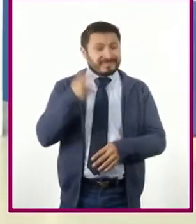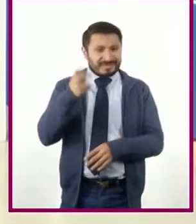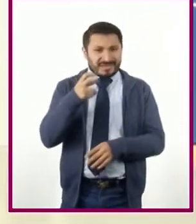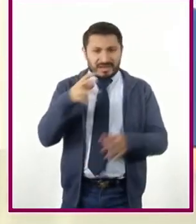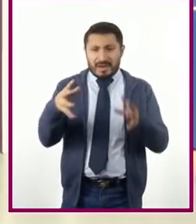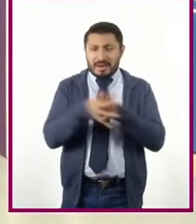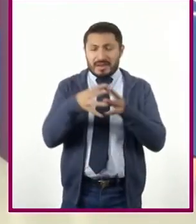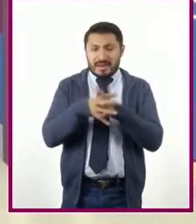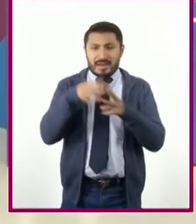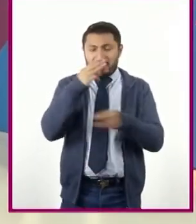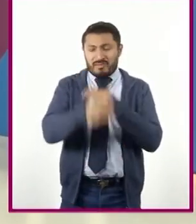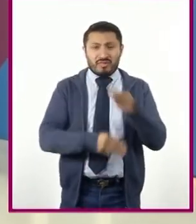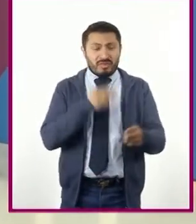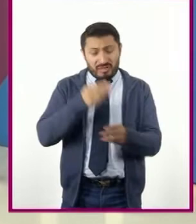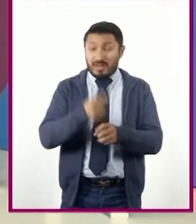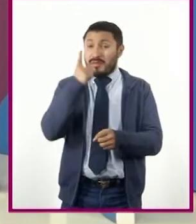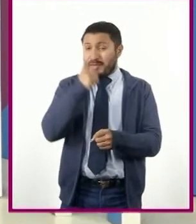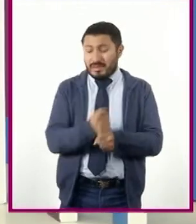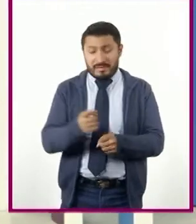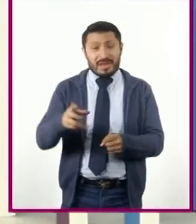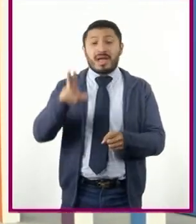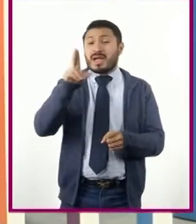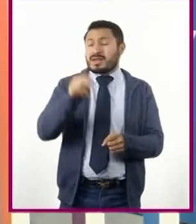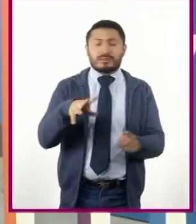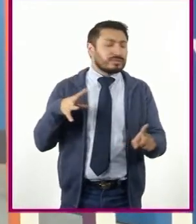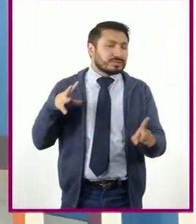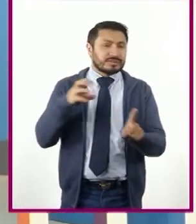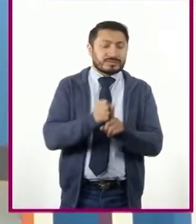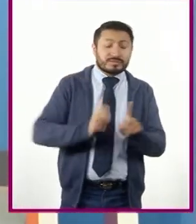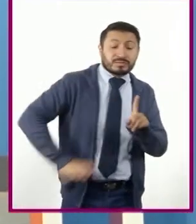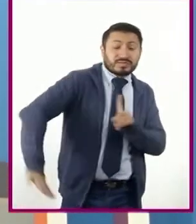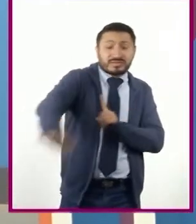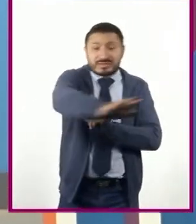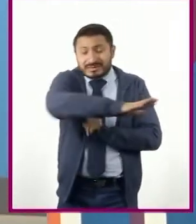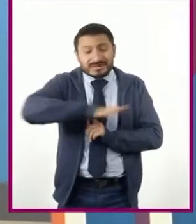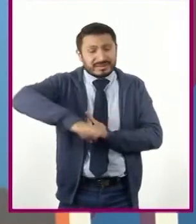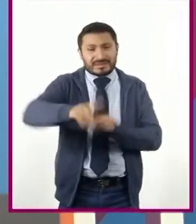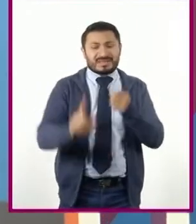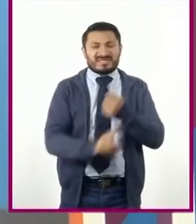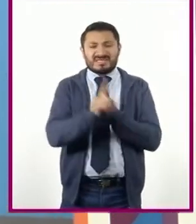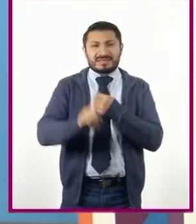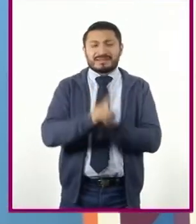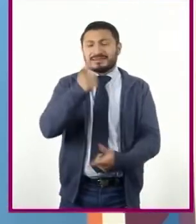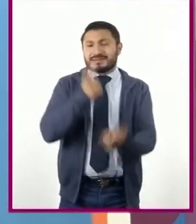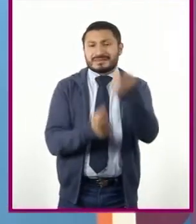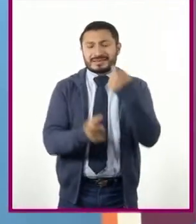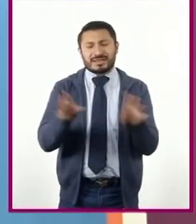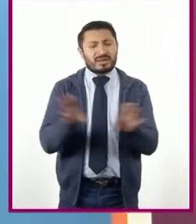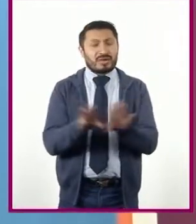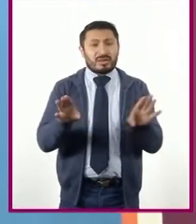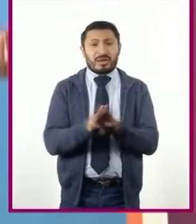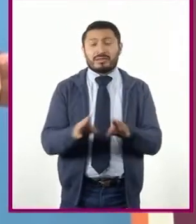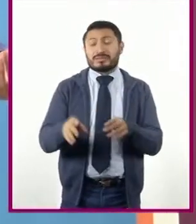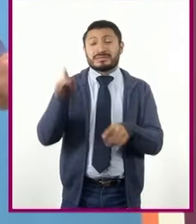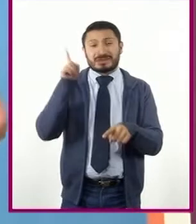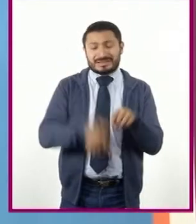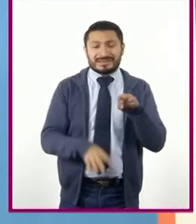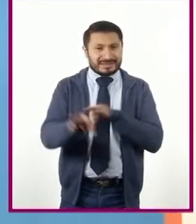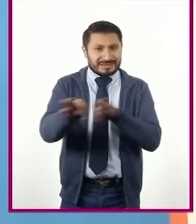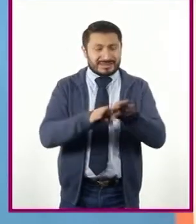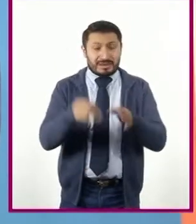de la Primera Guerra Mundial, por no haber conseguido más territorios y de crisis económica que causó desempleo e